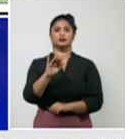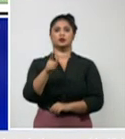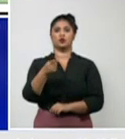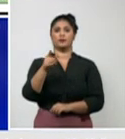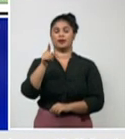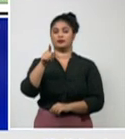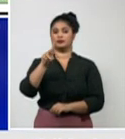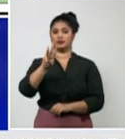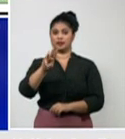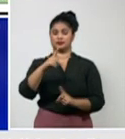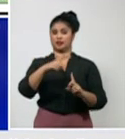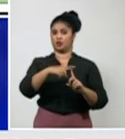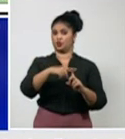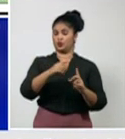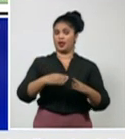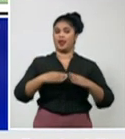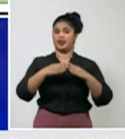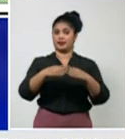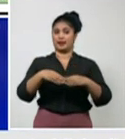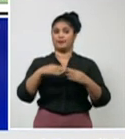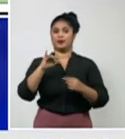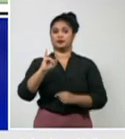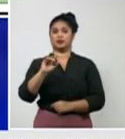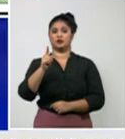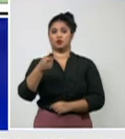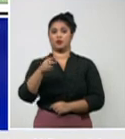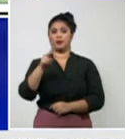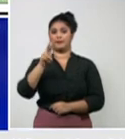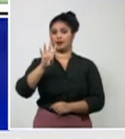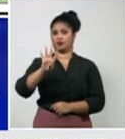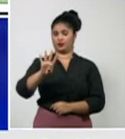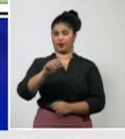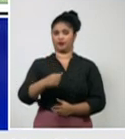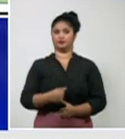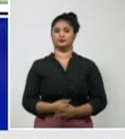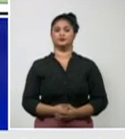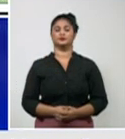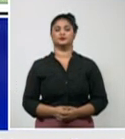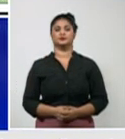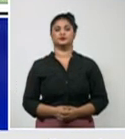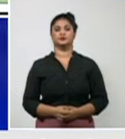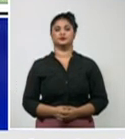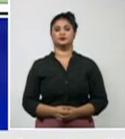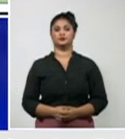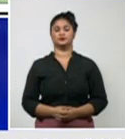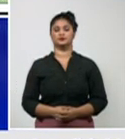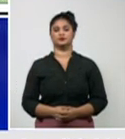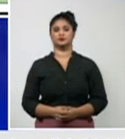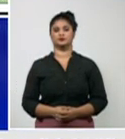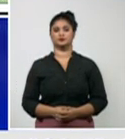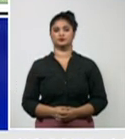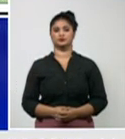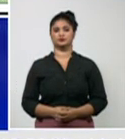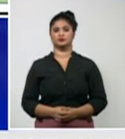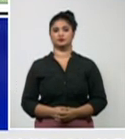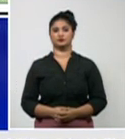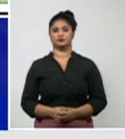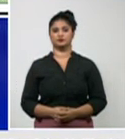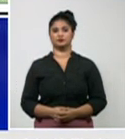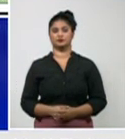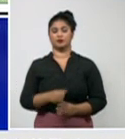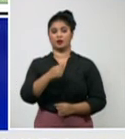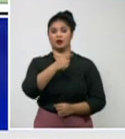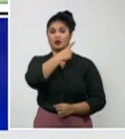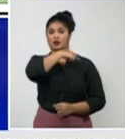con 6,24. Con un control de la epidemia. Sí, aunque ellos y los otros noche en una videoconferencia